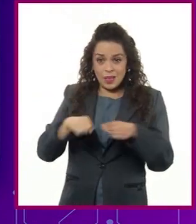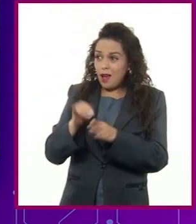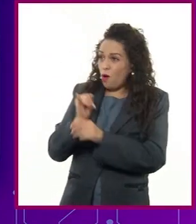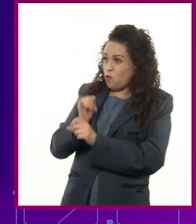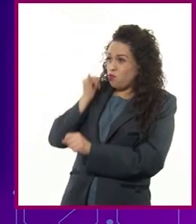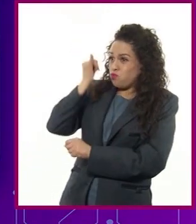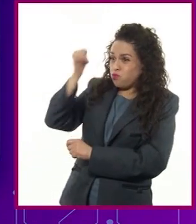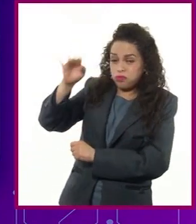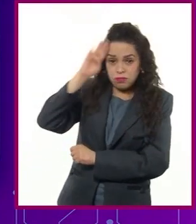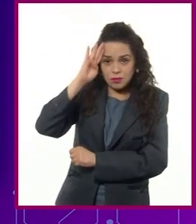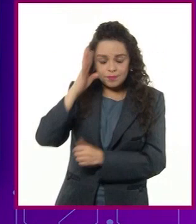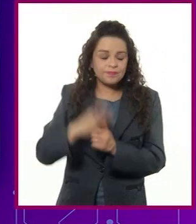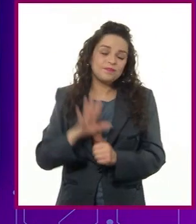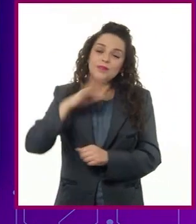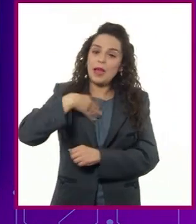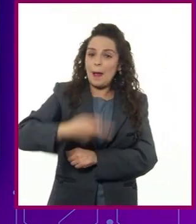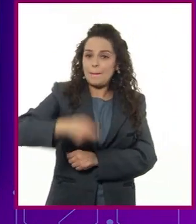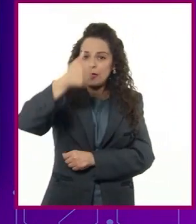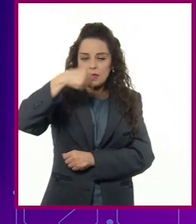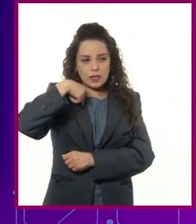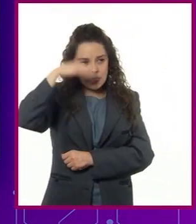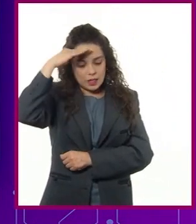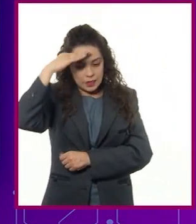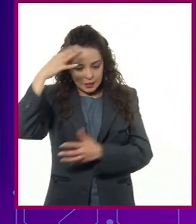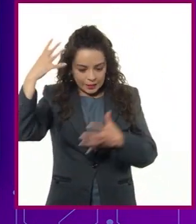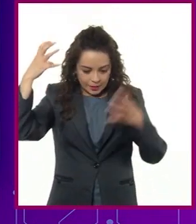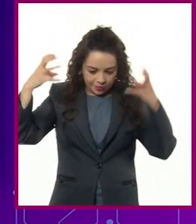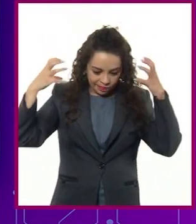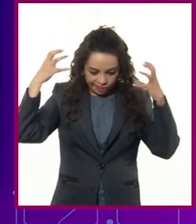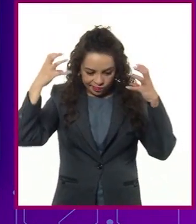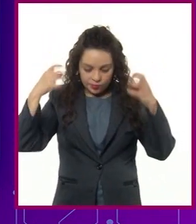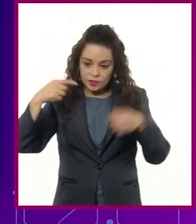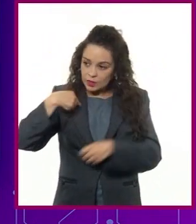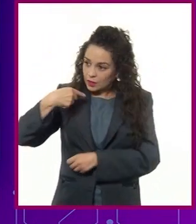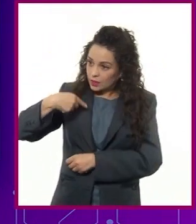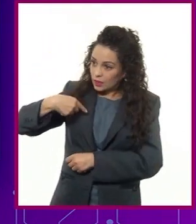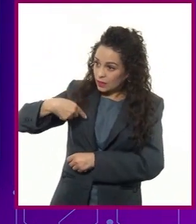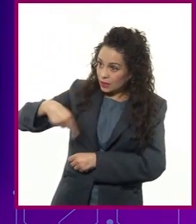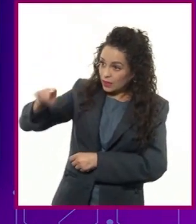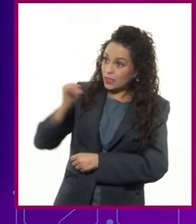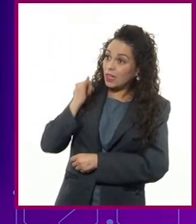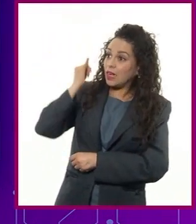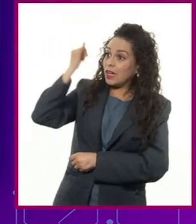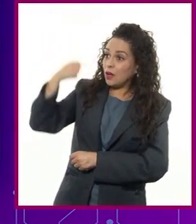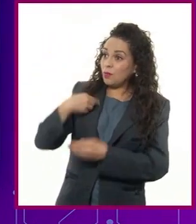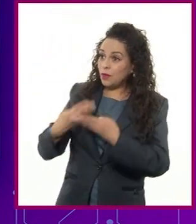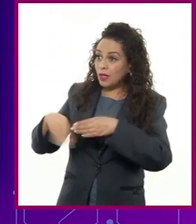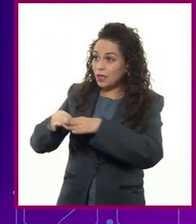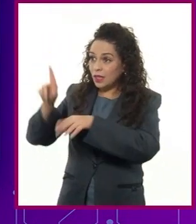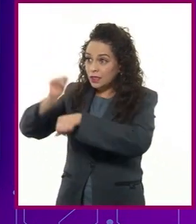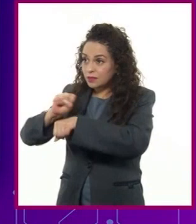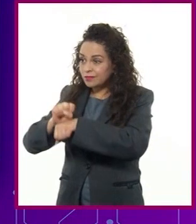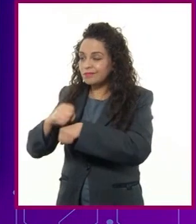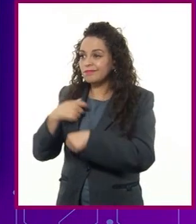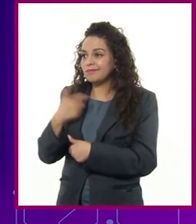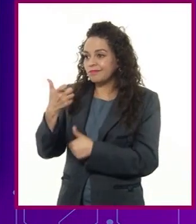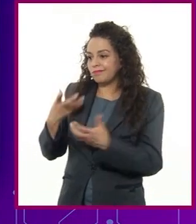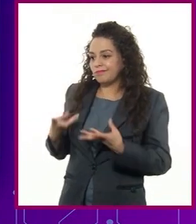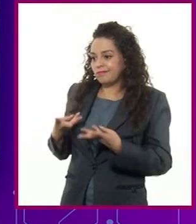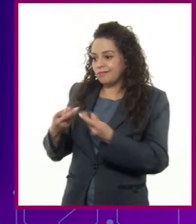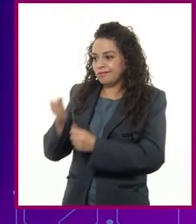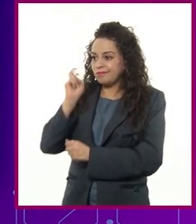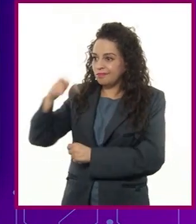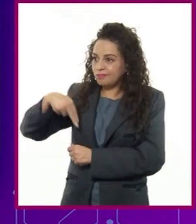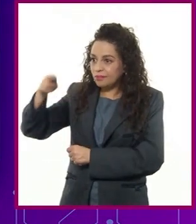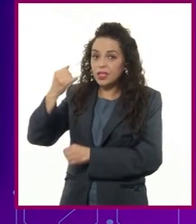Primeramente analicé la situación. Si me iba a la secundaria que quedaba muy lejos de mi casa, tendría que desplazarme y por lo tanto gastar en pasajes e incluso en